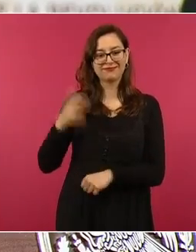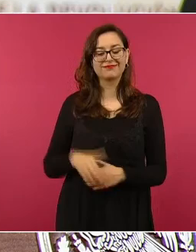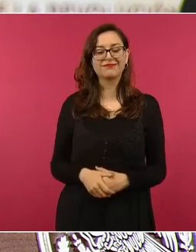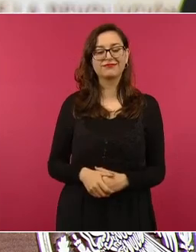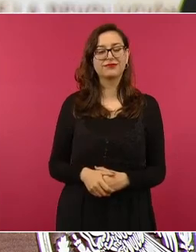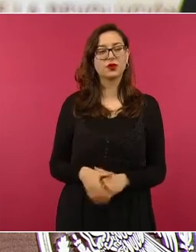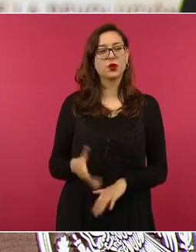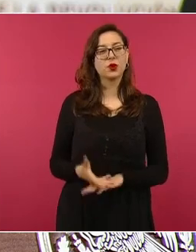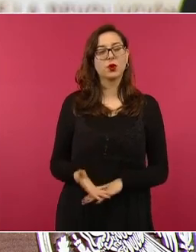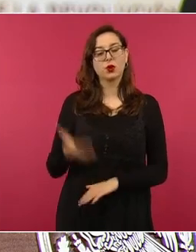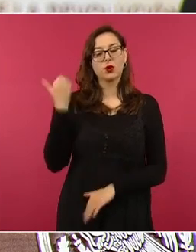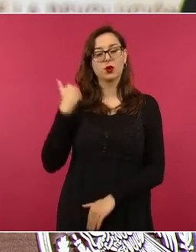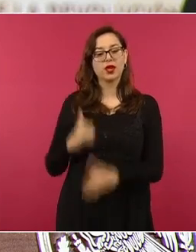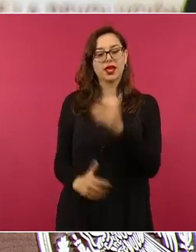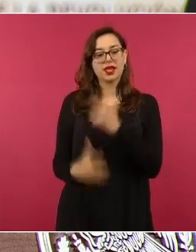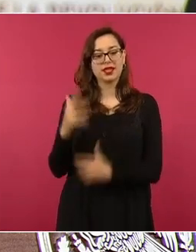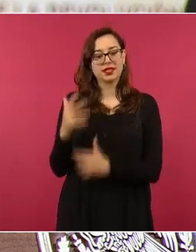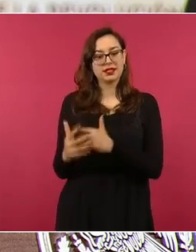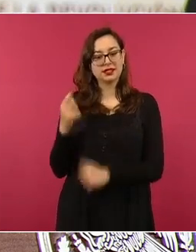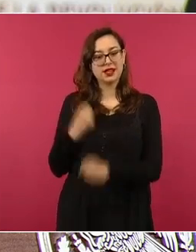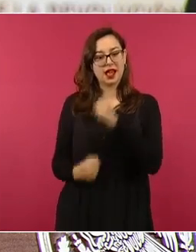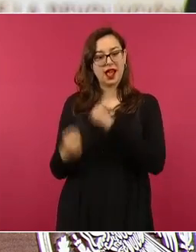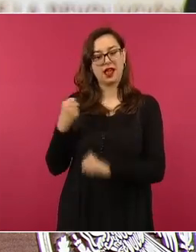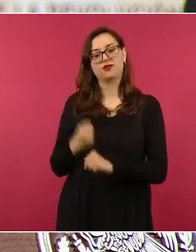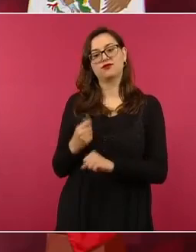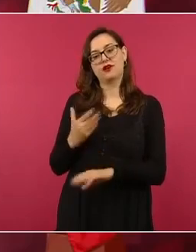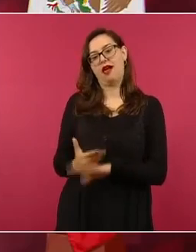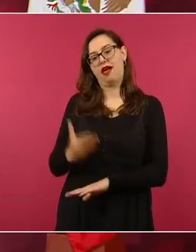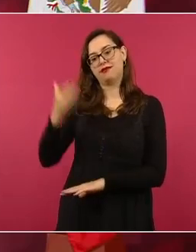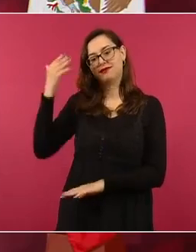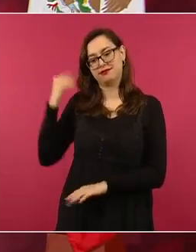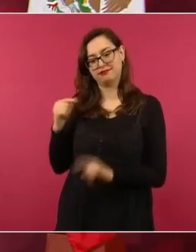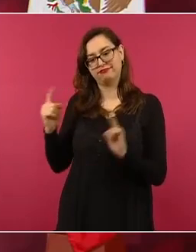hace como 15 años,